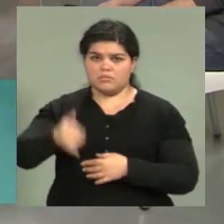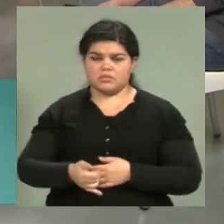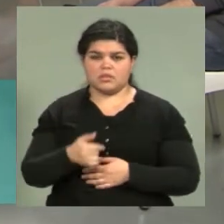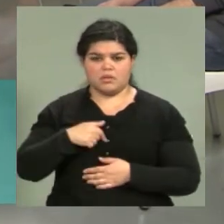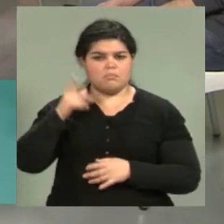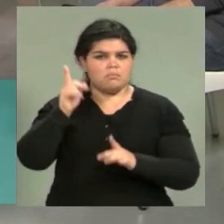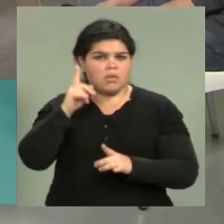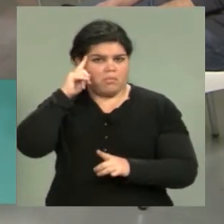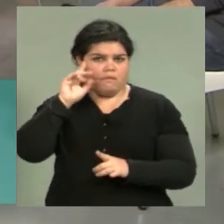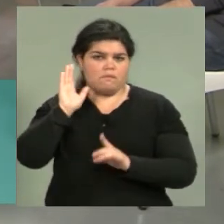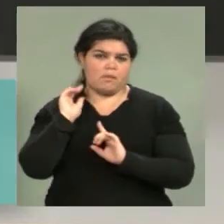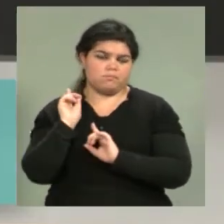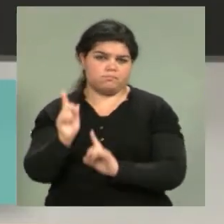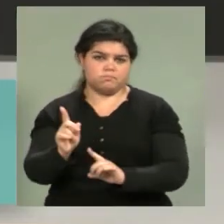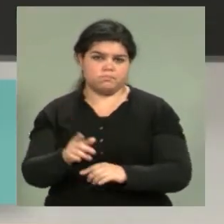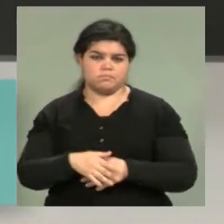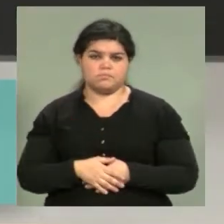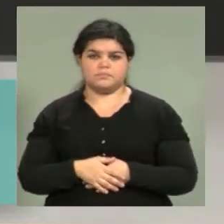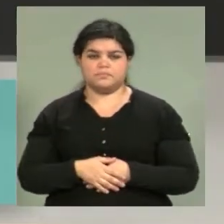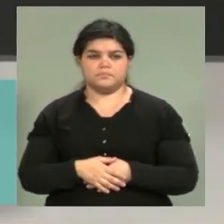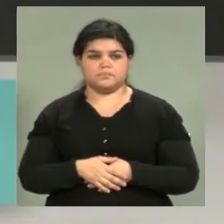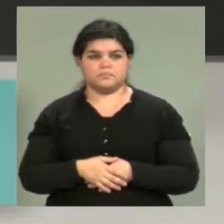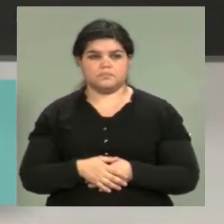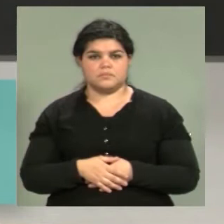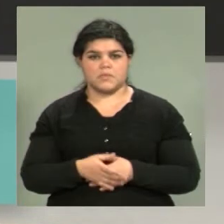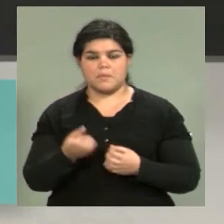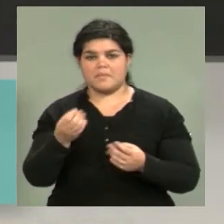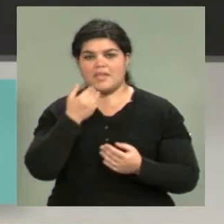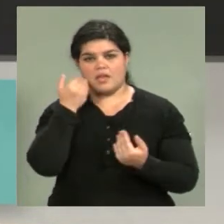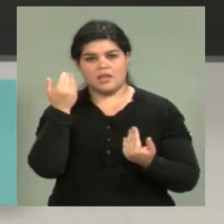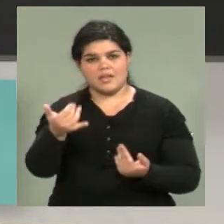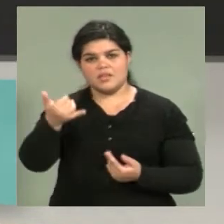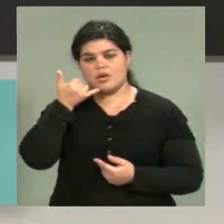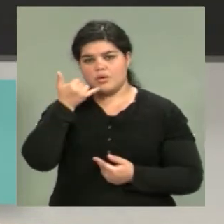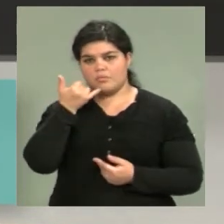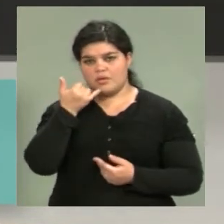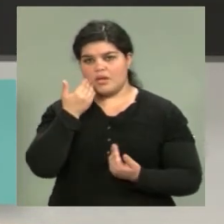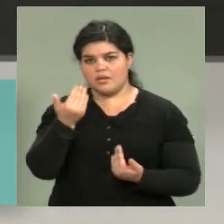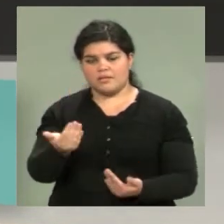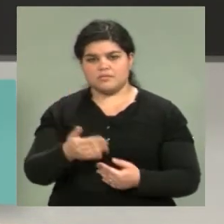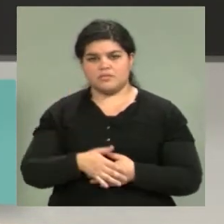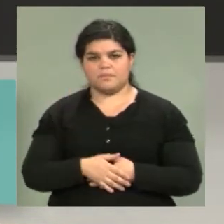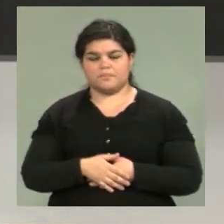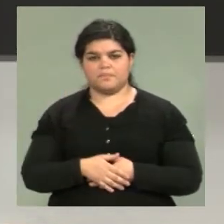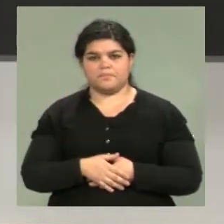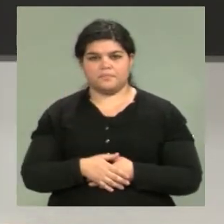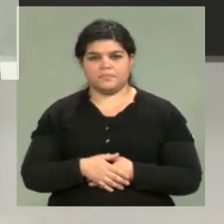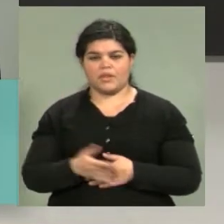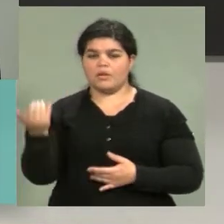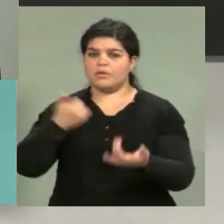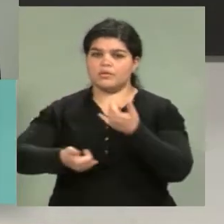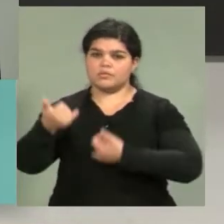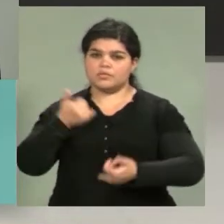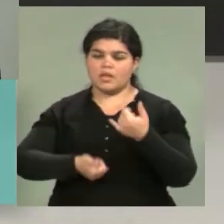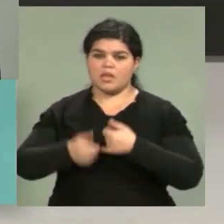siga pensando de la misma manera, ¿no? Perfecto. Adriana, la verdad que te agradecemos muchísimo esta comunicación, habernos contado